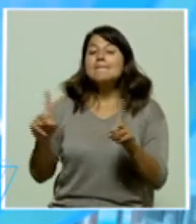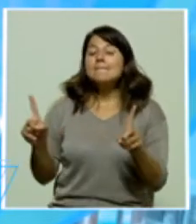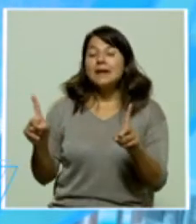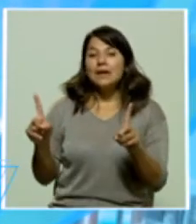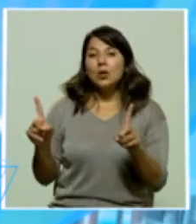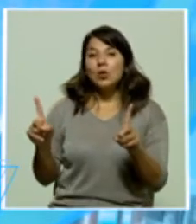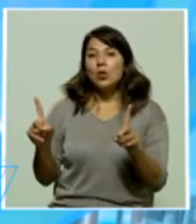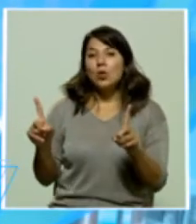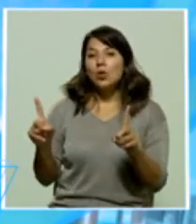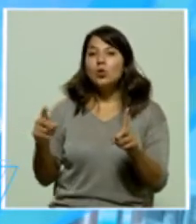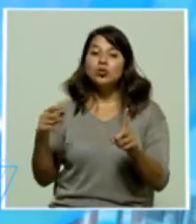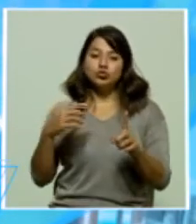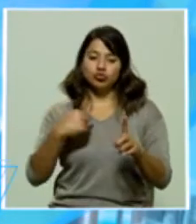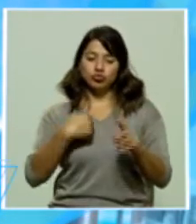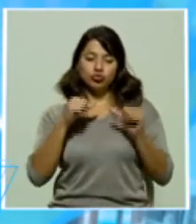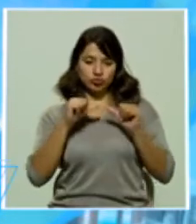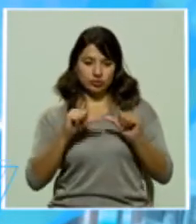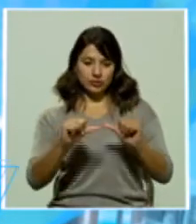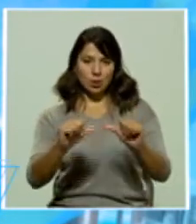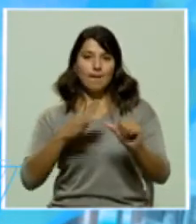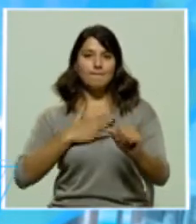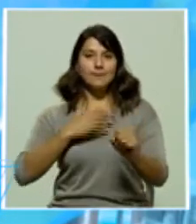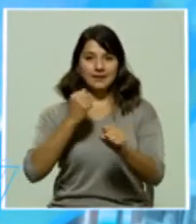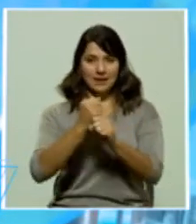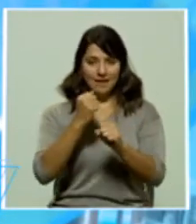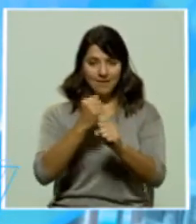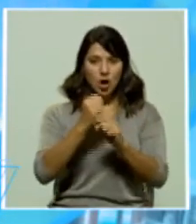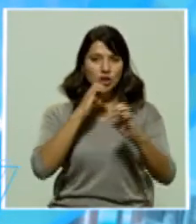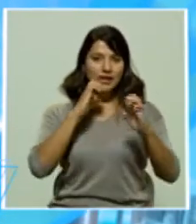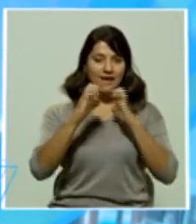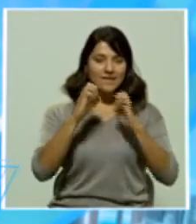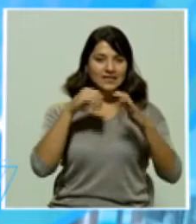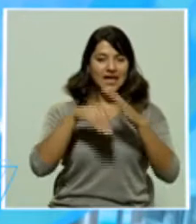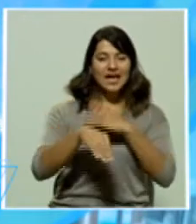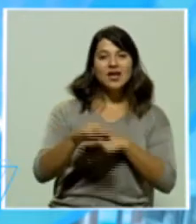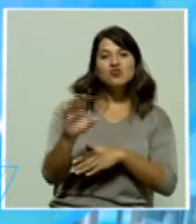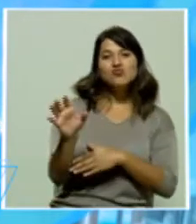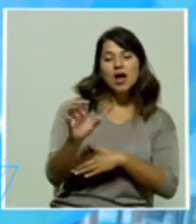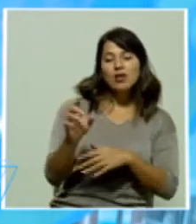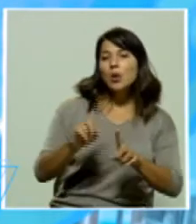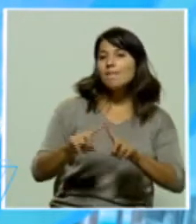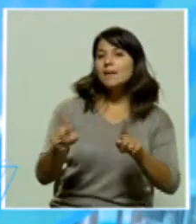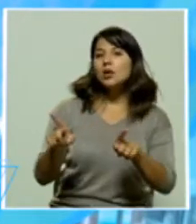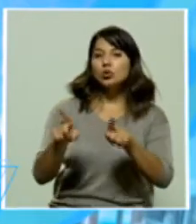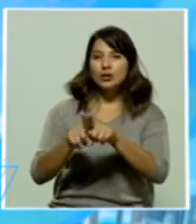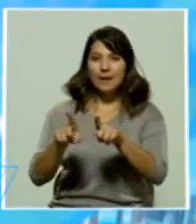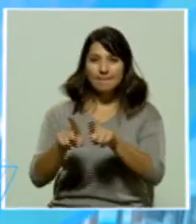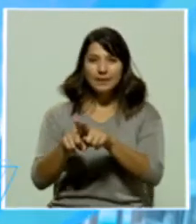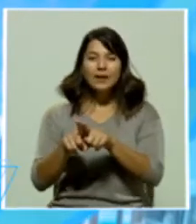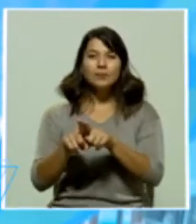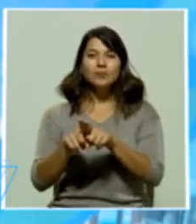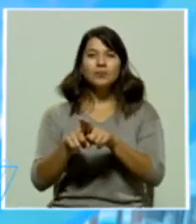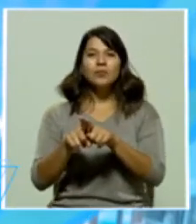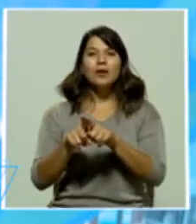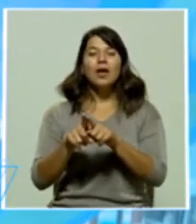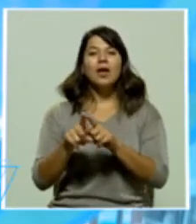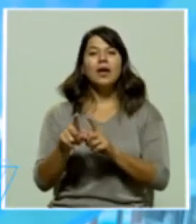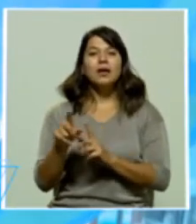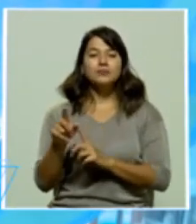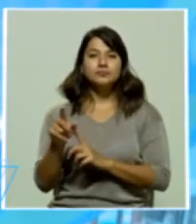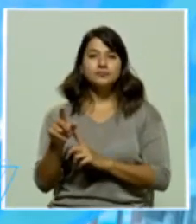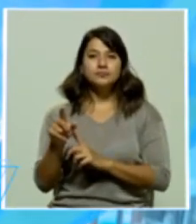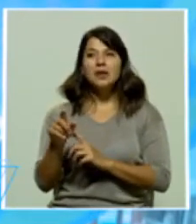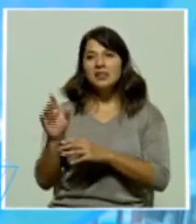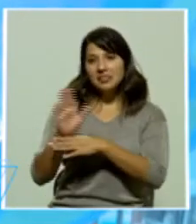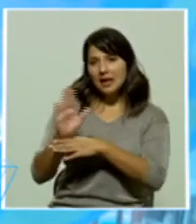separarme de lo que hago normalmente, ¿verdad? Que son entrevistas en radio, pero también en un ambiente audiovisual, yo le agradezco